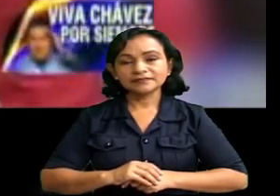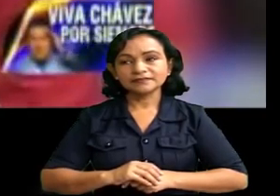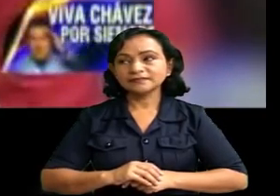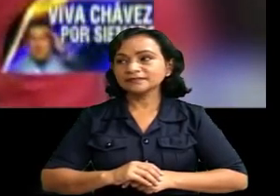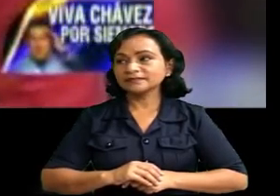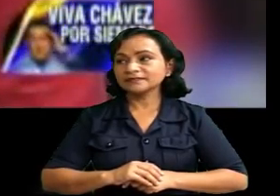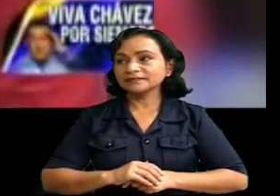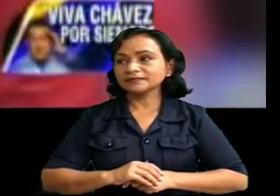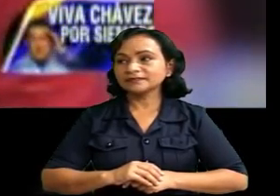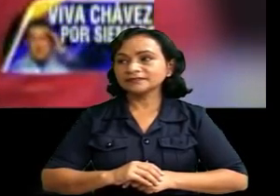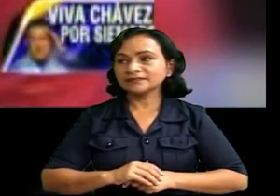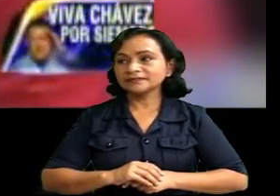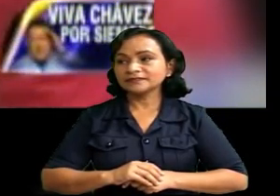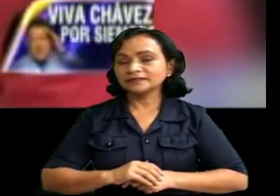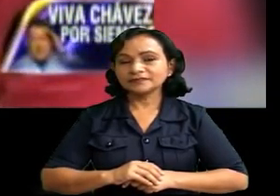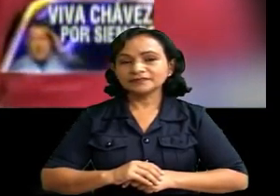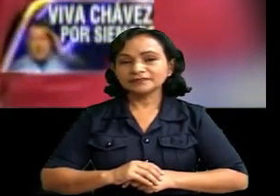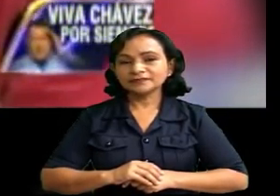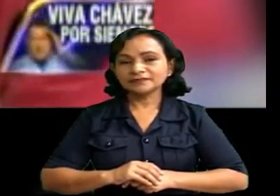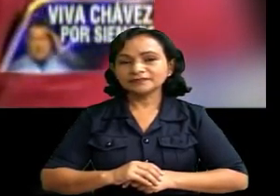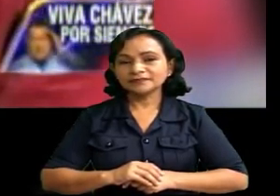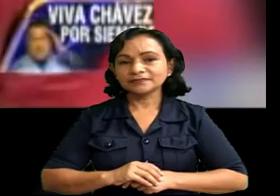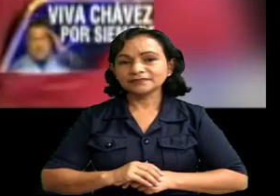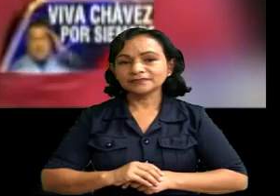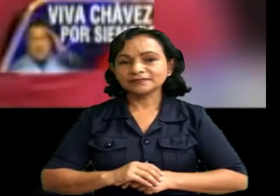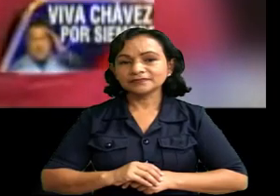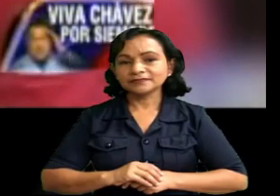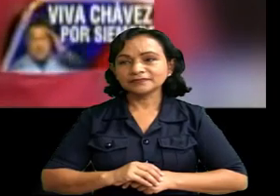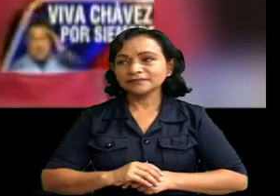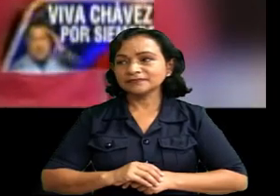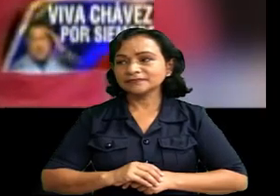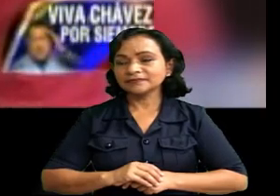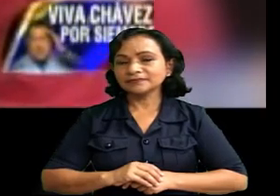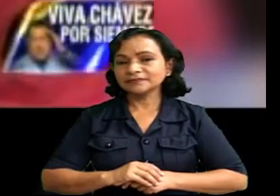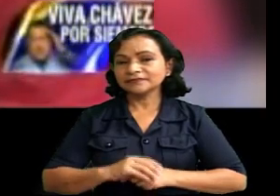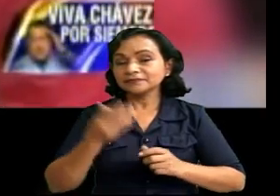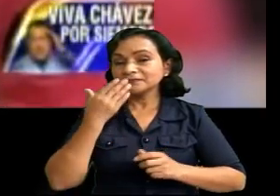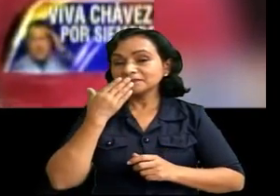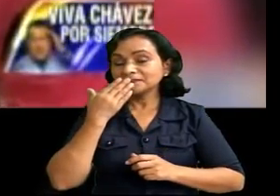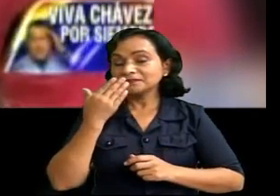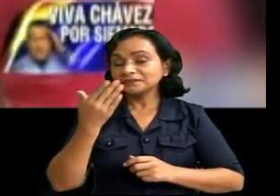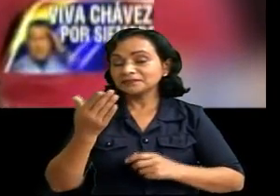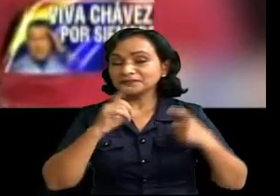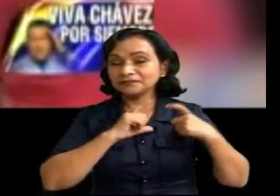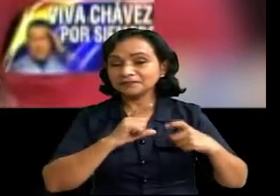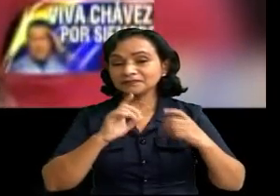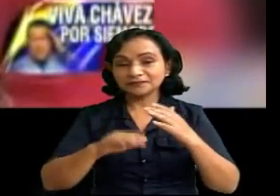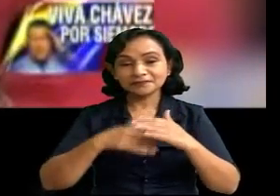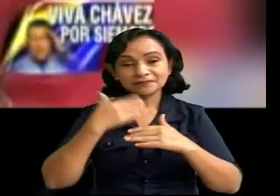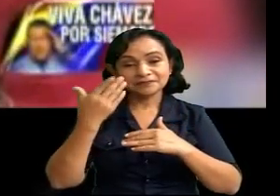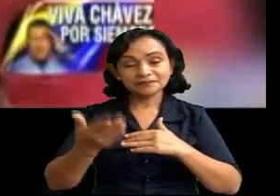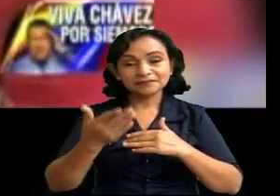Viendo, están viendo lo que es un niño, lo que es un niño, ¿ve? La generosidad.